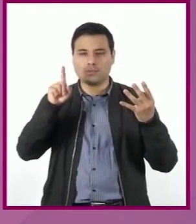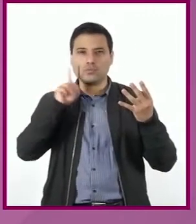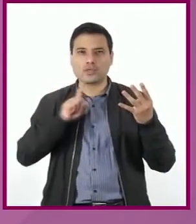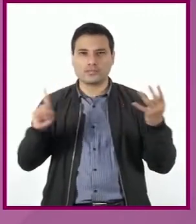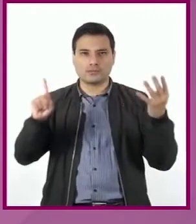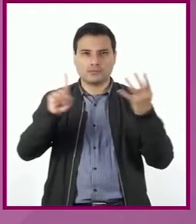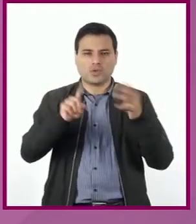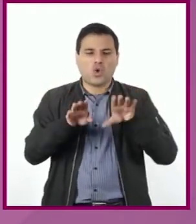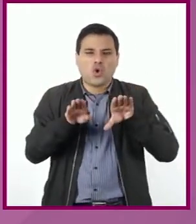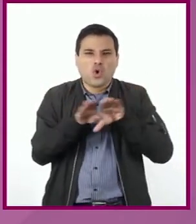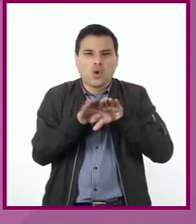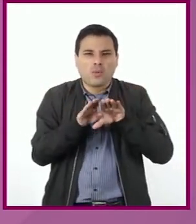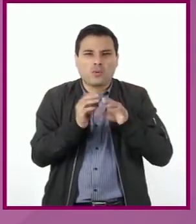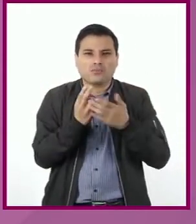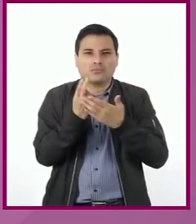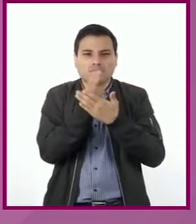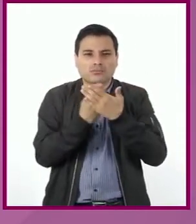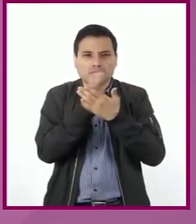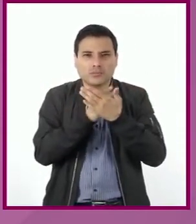la fracción